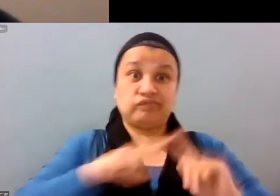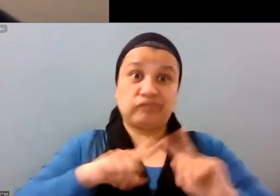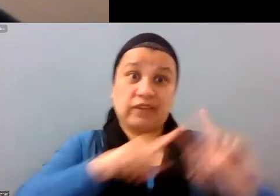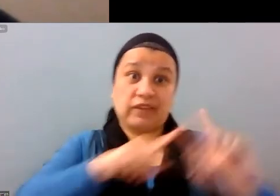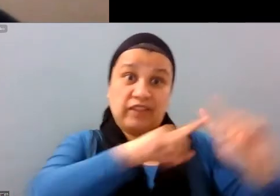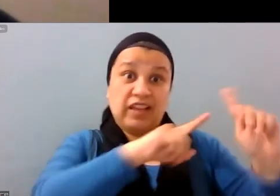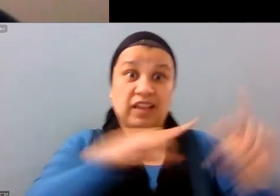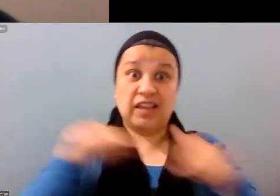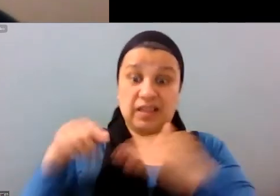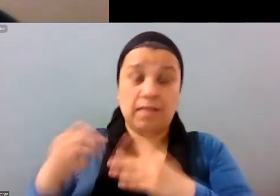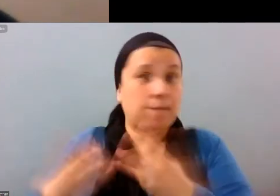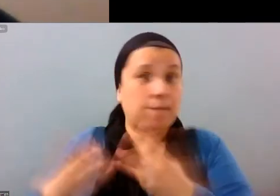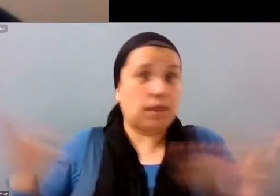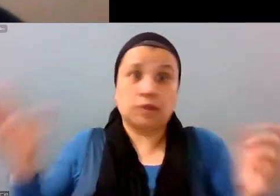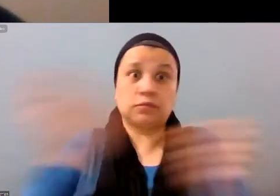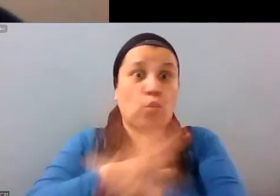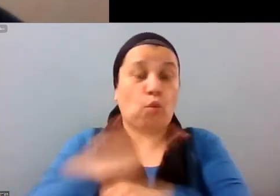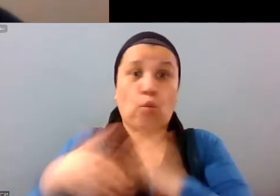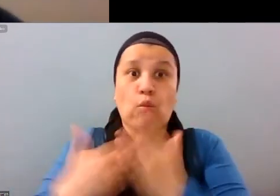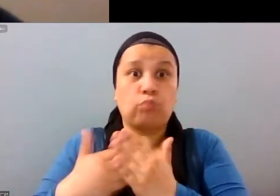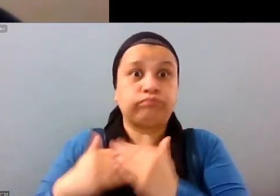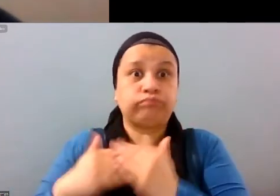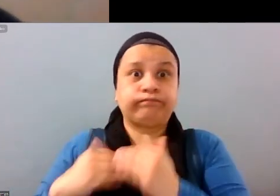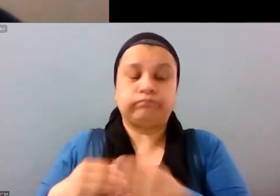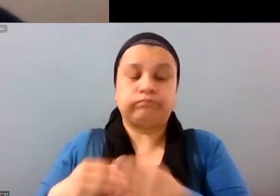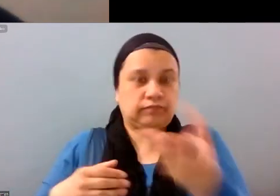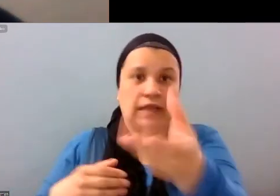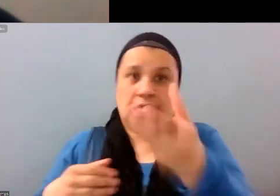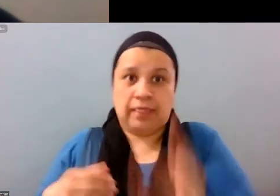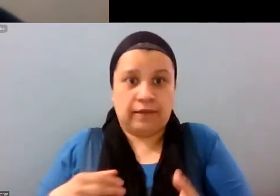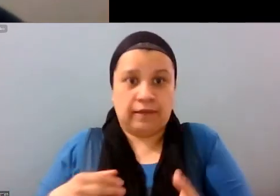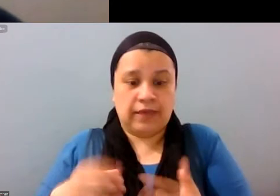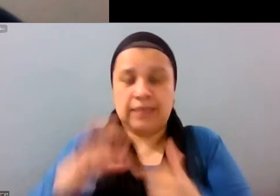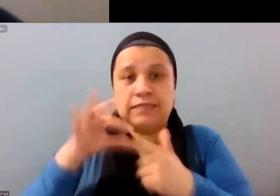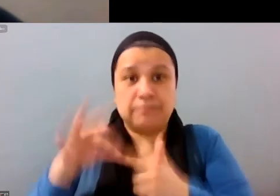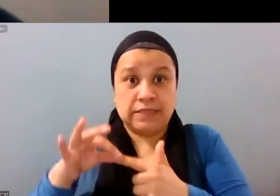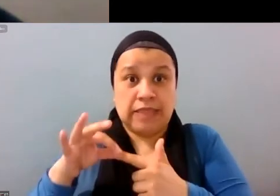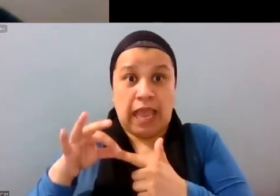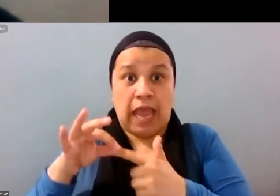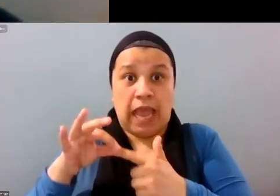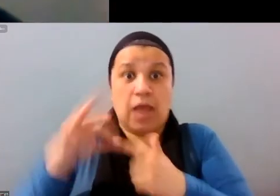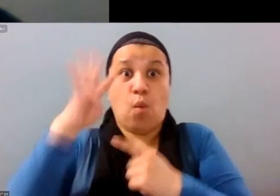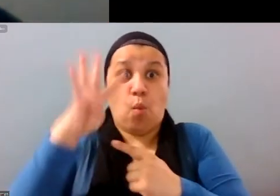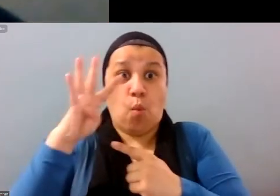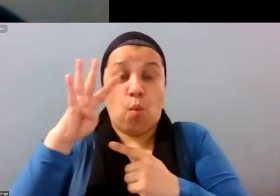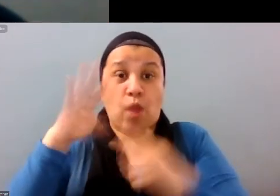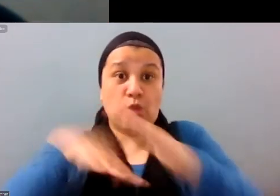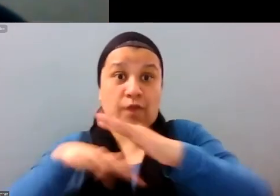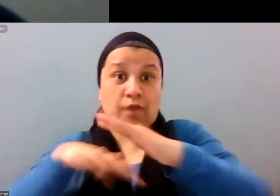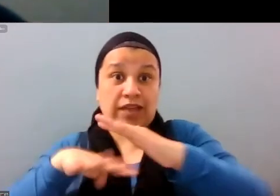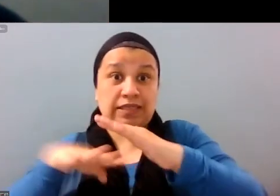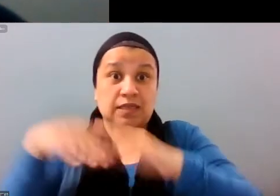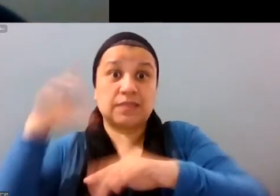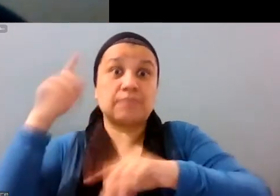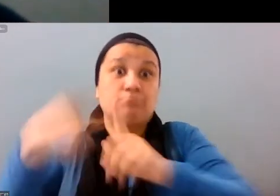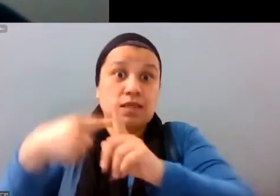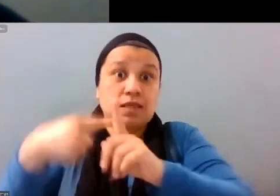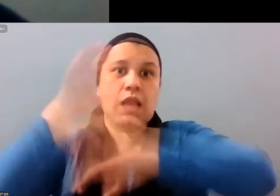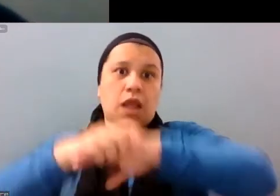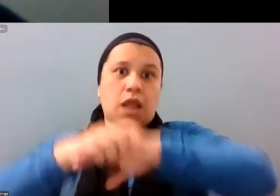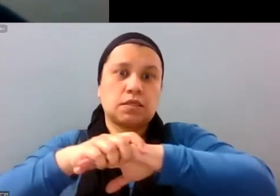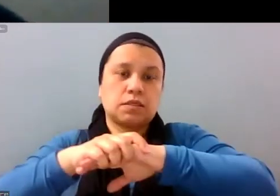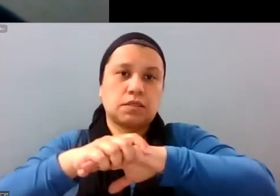materias ellos les daban las especiales y las cuatro básicas más inglés ¿verdad? entonces tenía